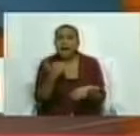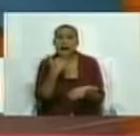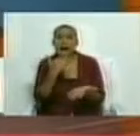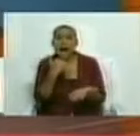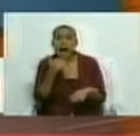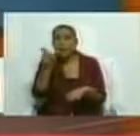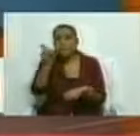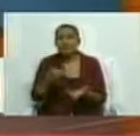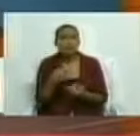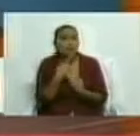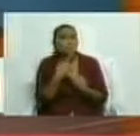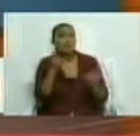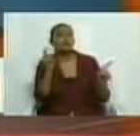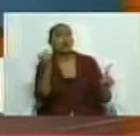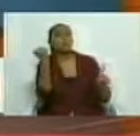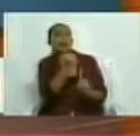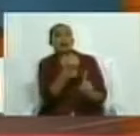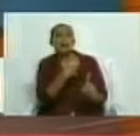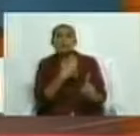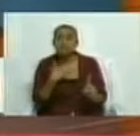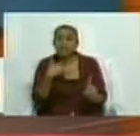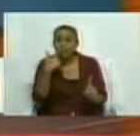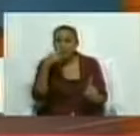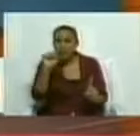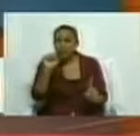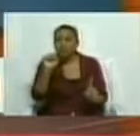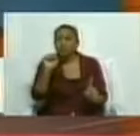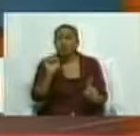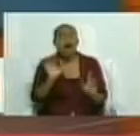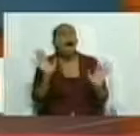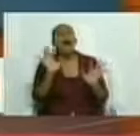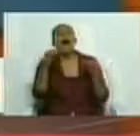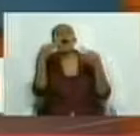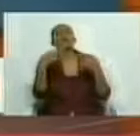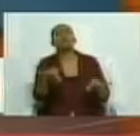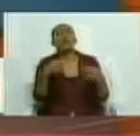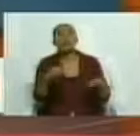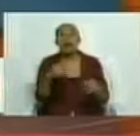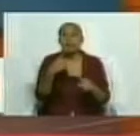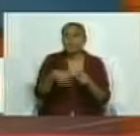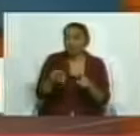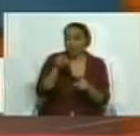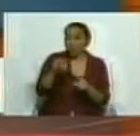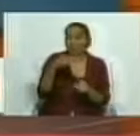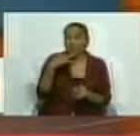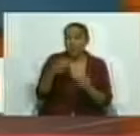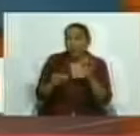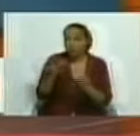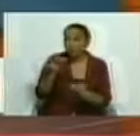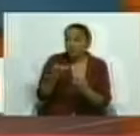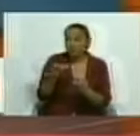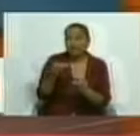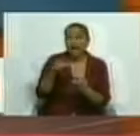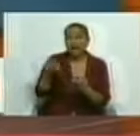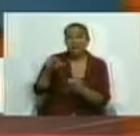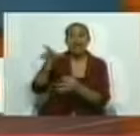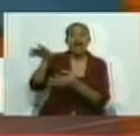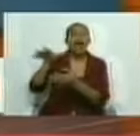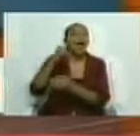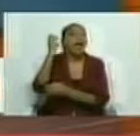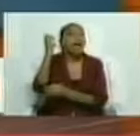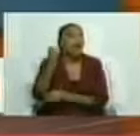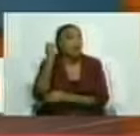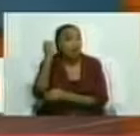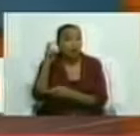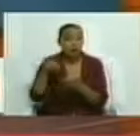fue un Twitter Ah pero cuando ocurre en Europa en Canadá en Estados Unidos ahí sí ahí sí es peligroso